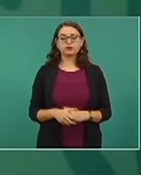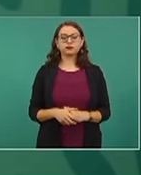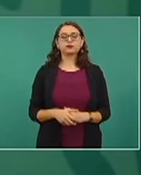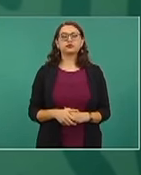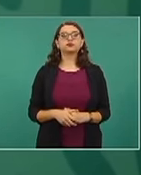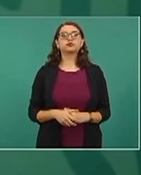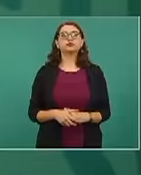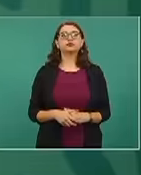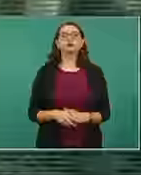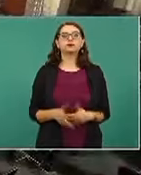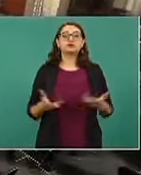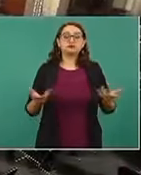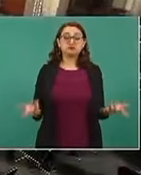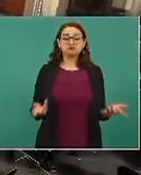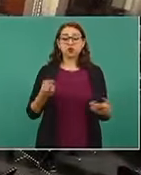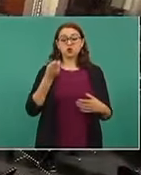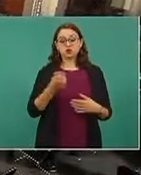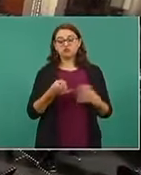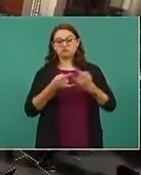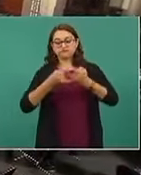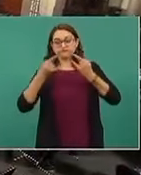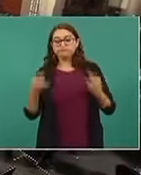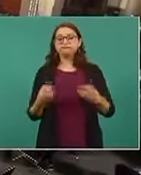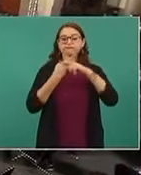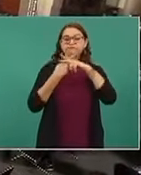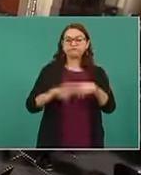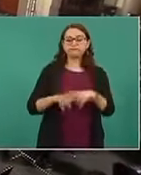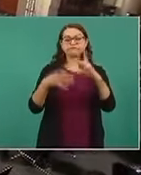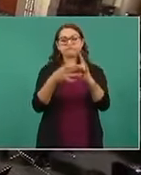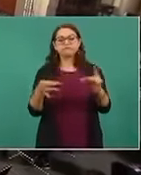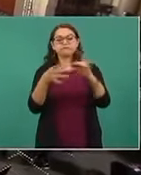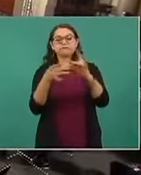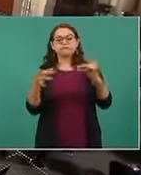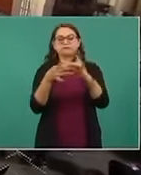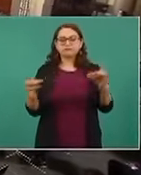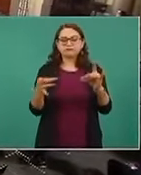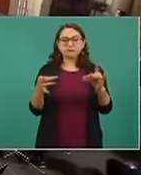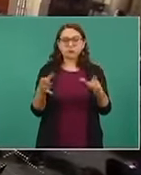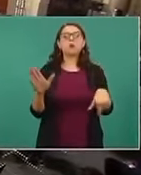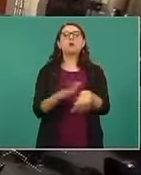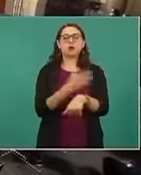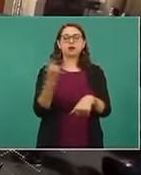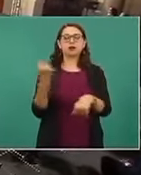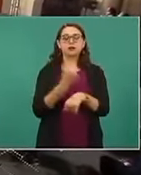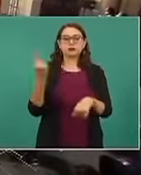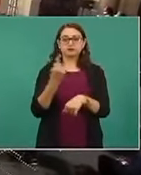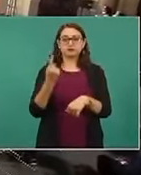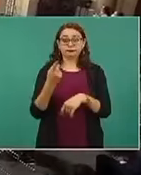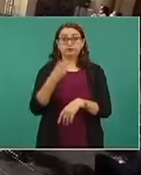lo introduzco para que estemos atentos y que no